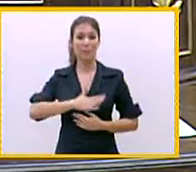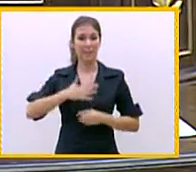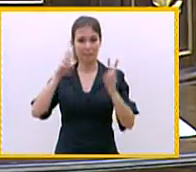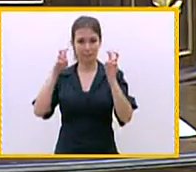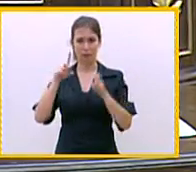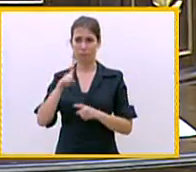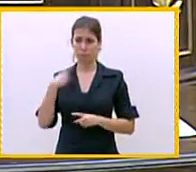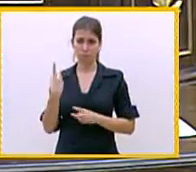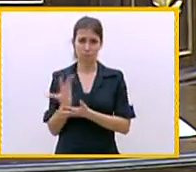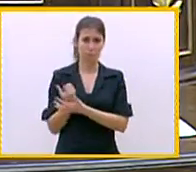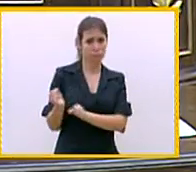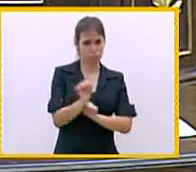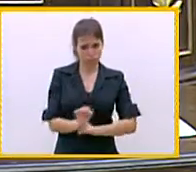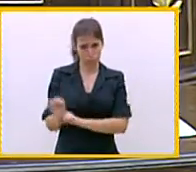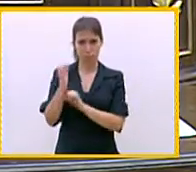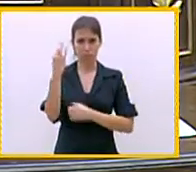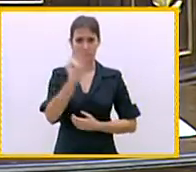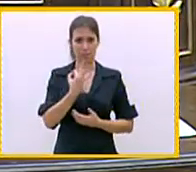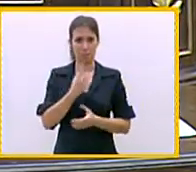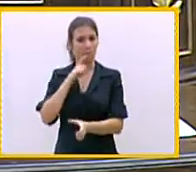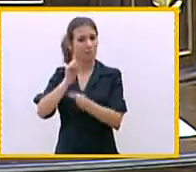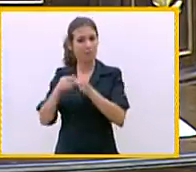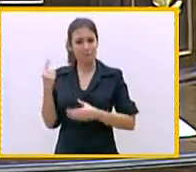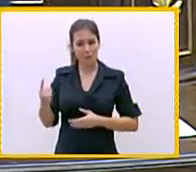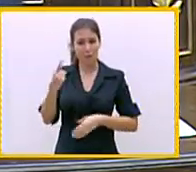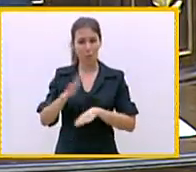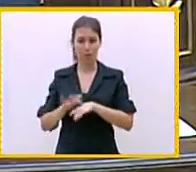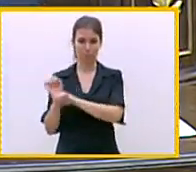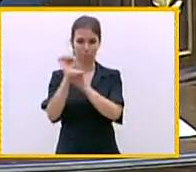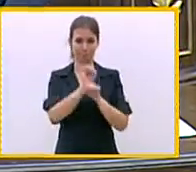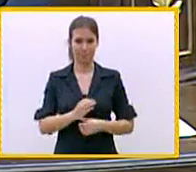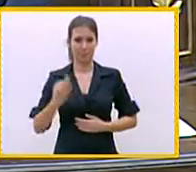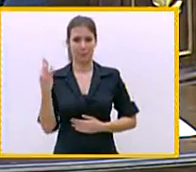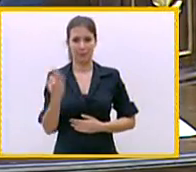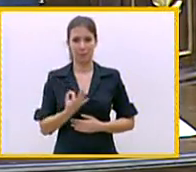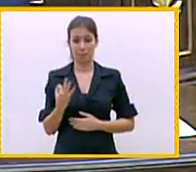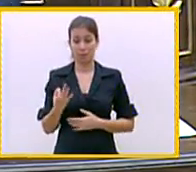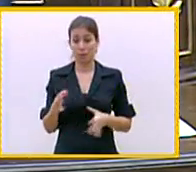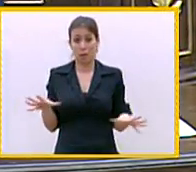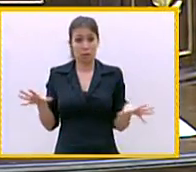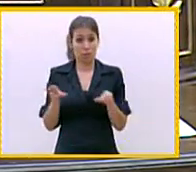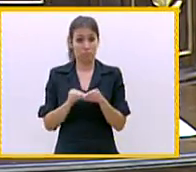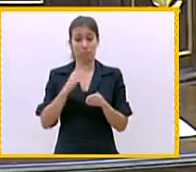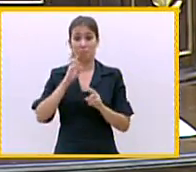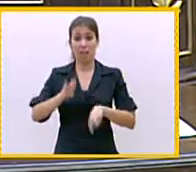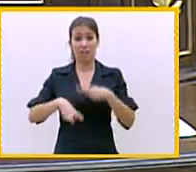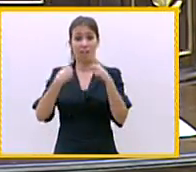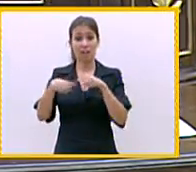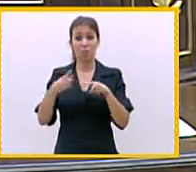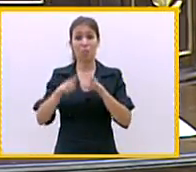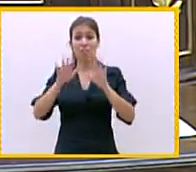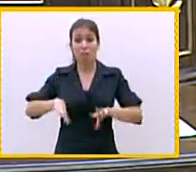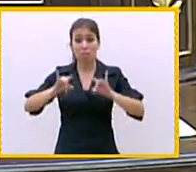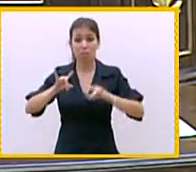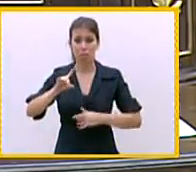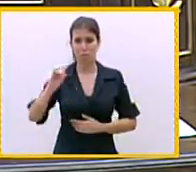proteger, que todos debemos contribuir a proteger. Es decir, las reformas no caen en barbecho,